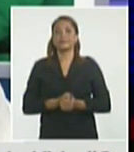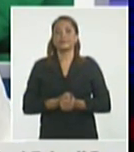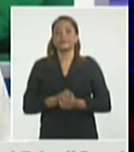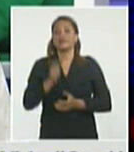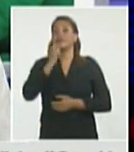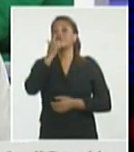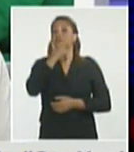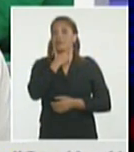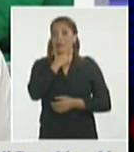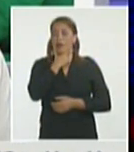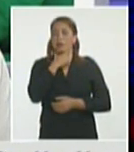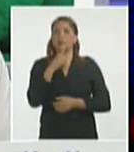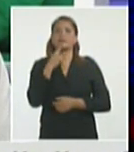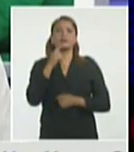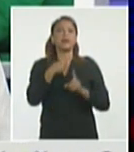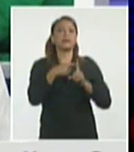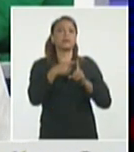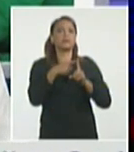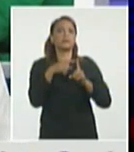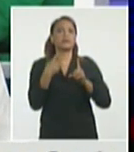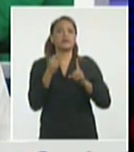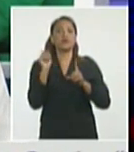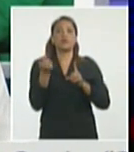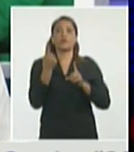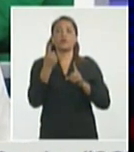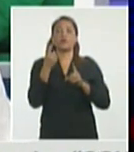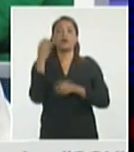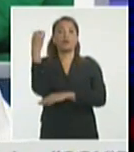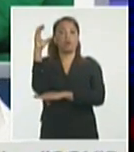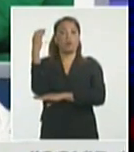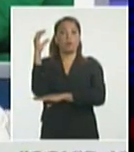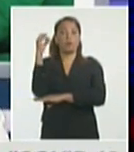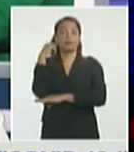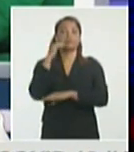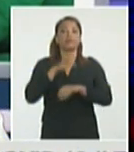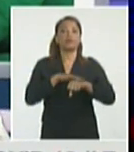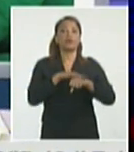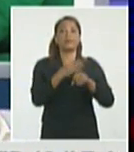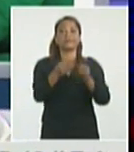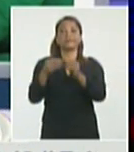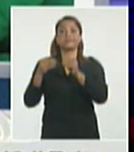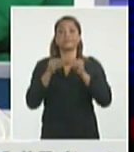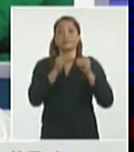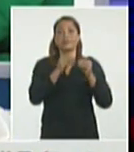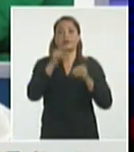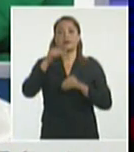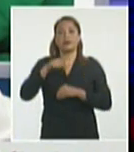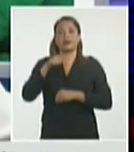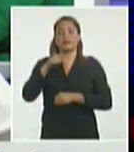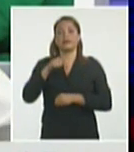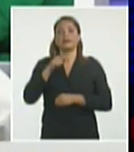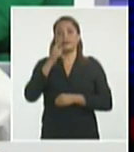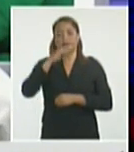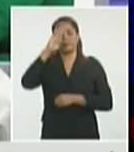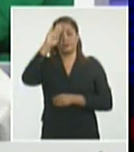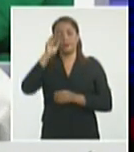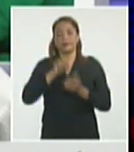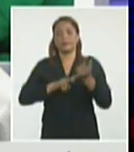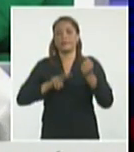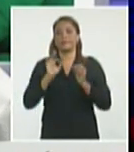Ávila se diagnostica una colombiana como consecuencia de la transmisión autóctona en esta